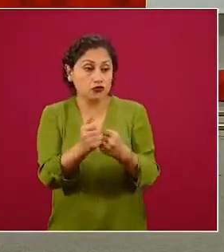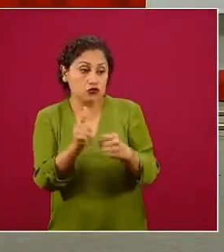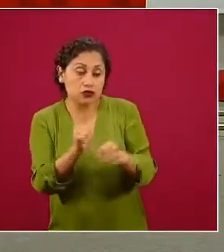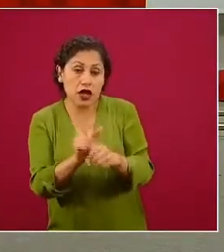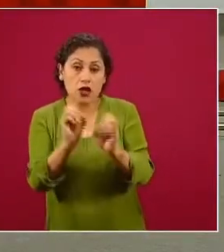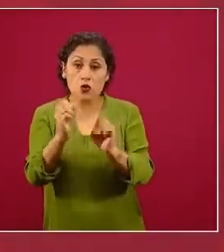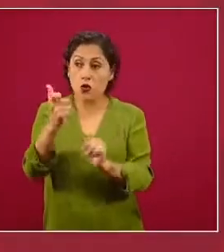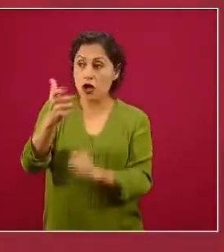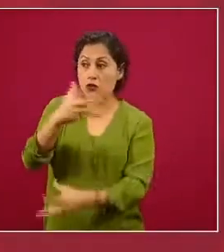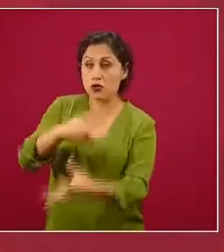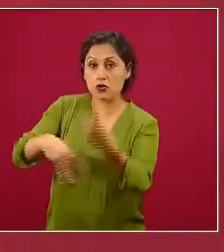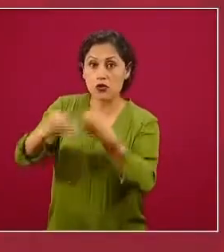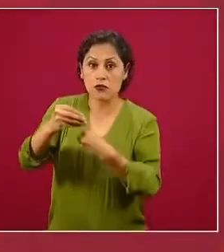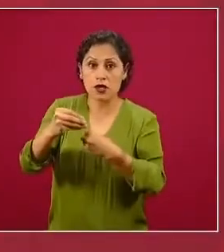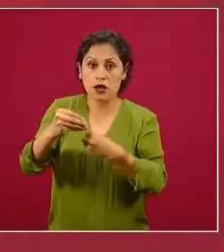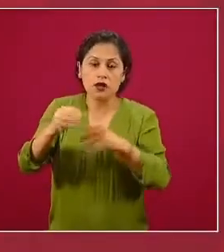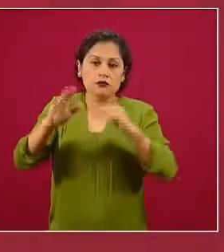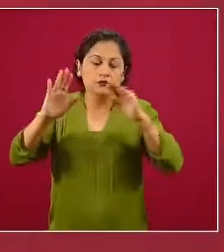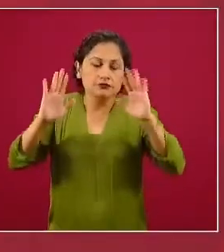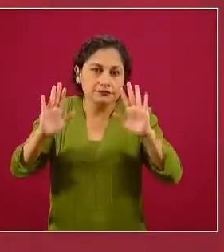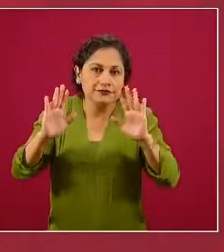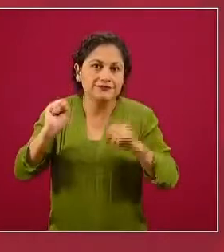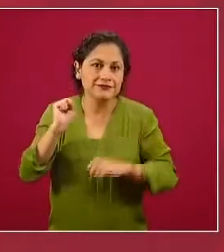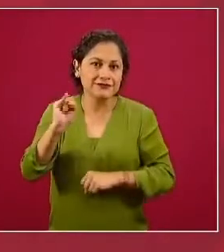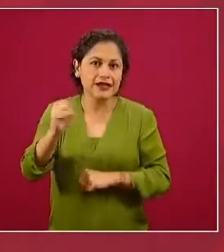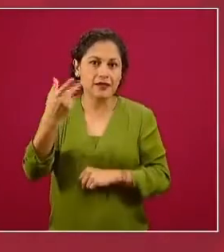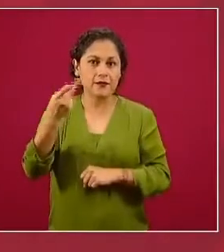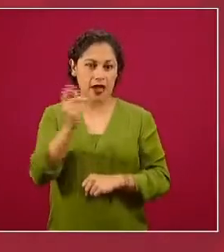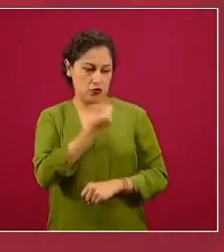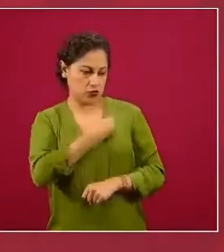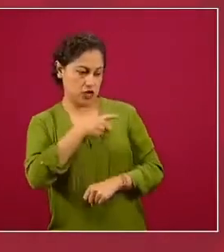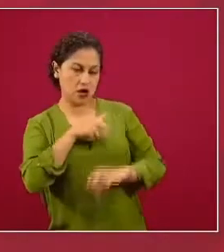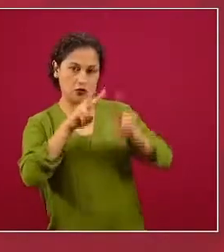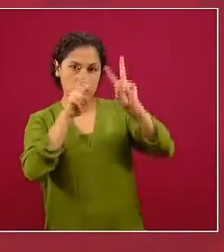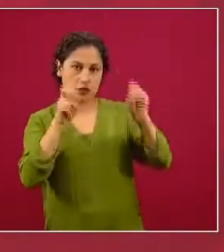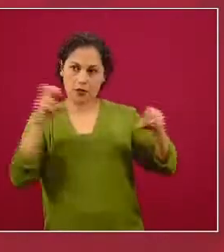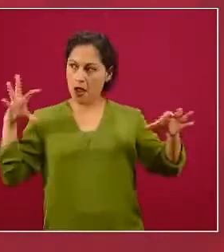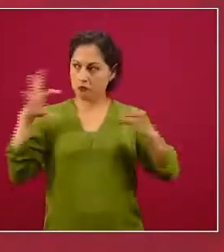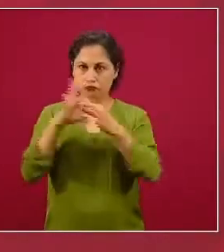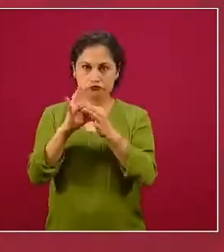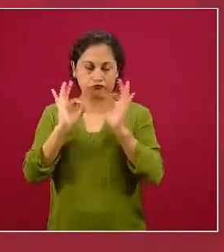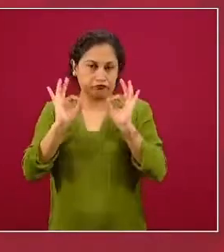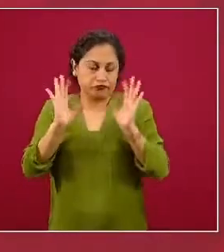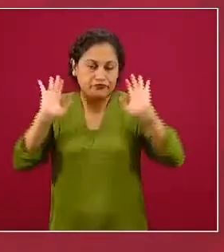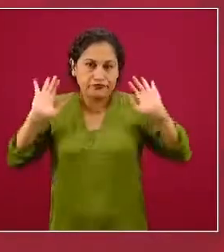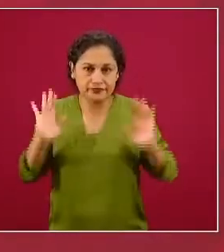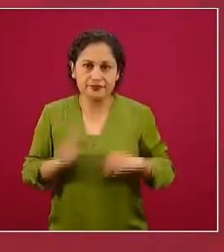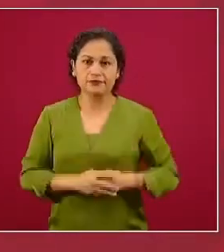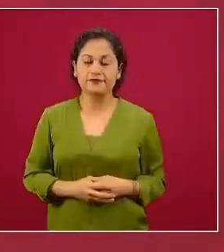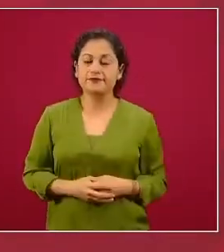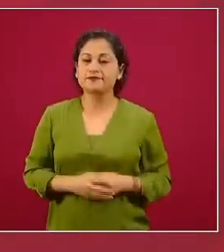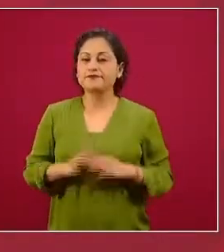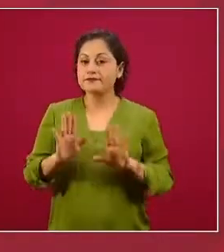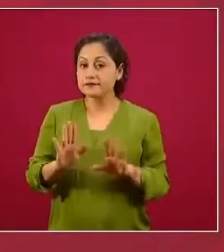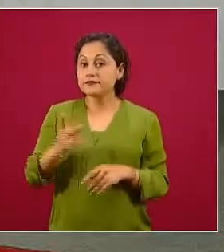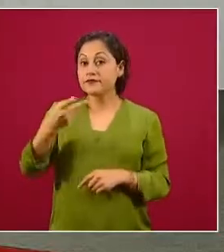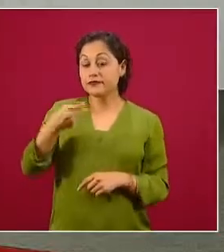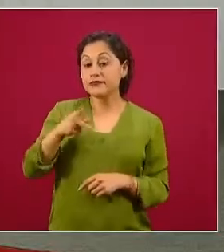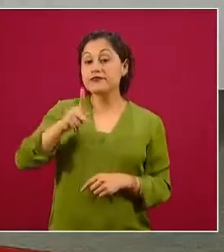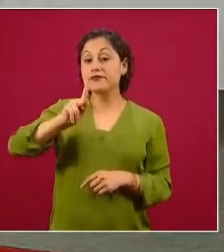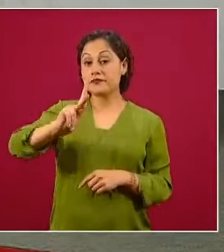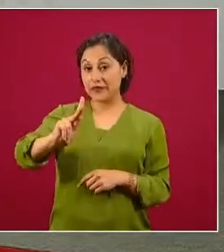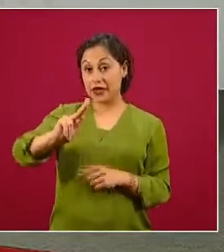excelente. Ahora veamos lo contrario. Le salió rojo y en el Estado dice, pues